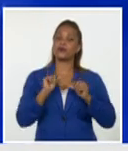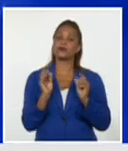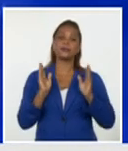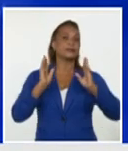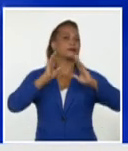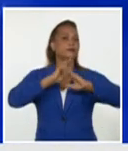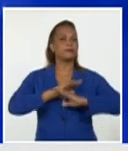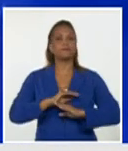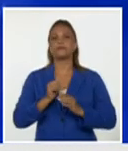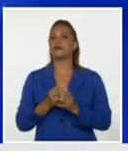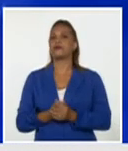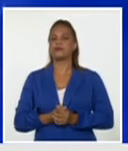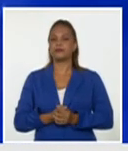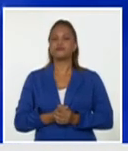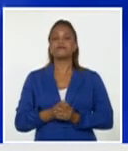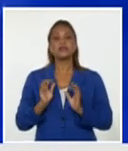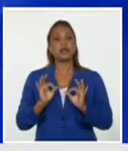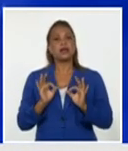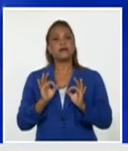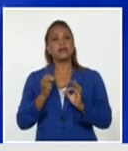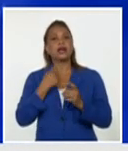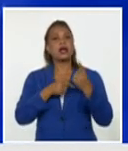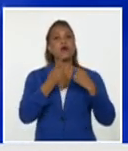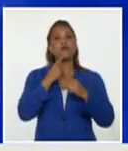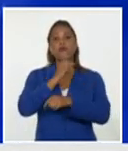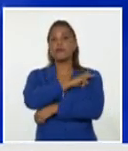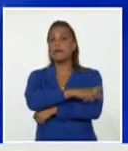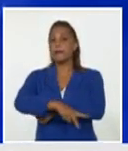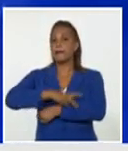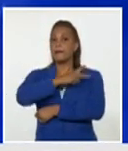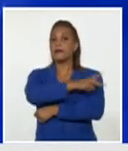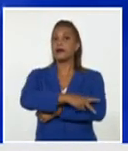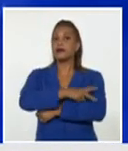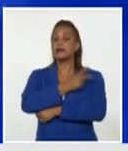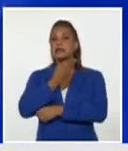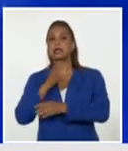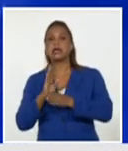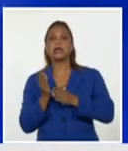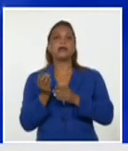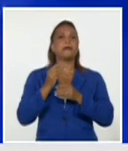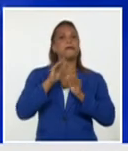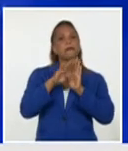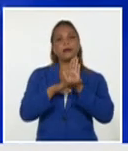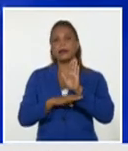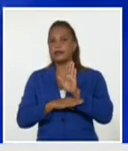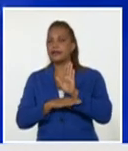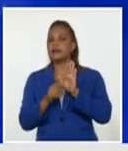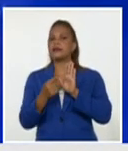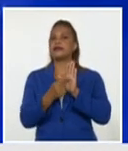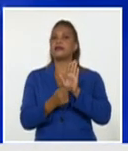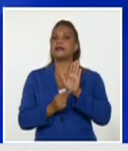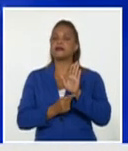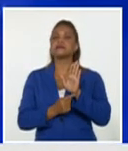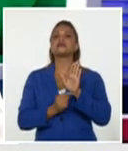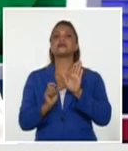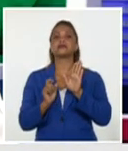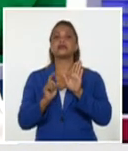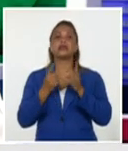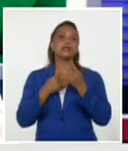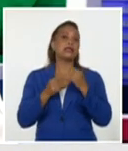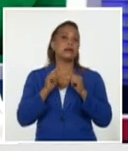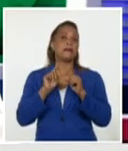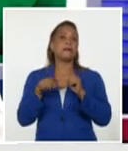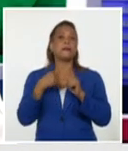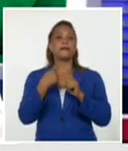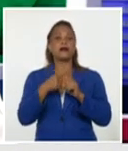apreciar. Es verdad que hay ciertos países que entre las medidas y también el